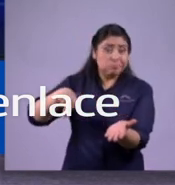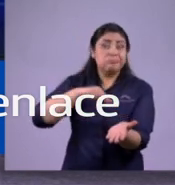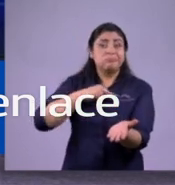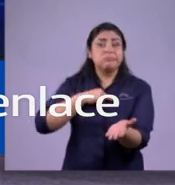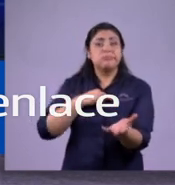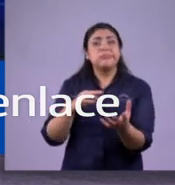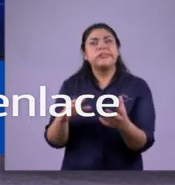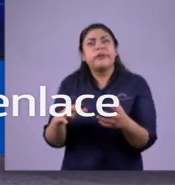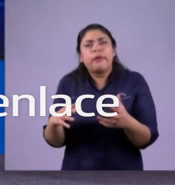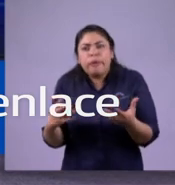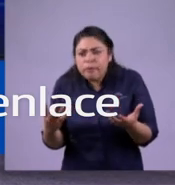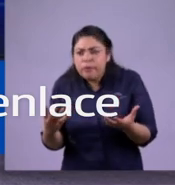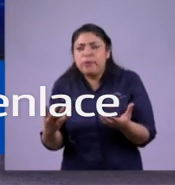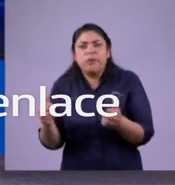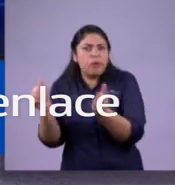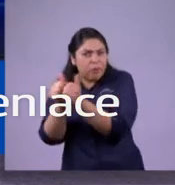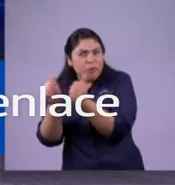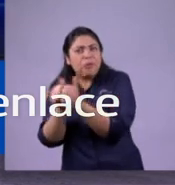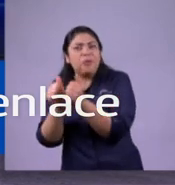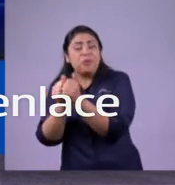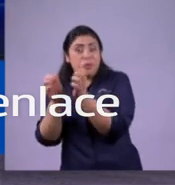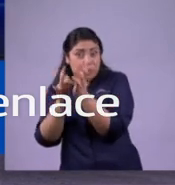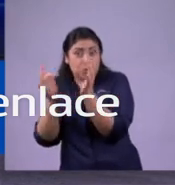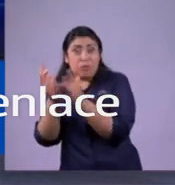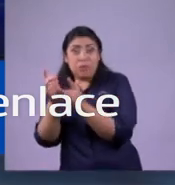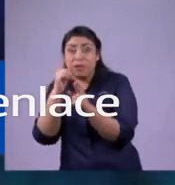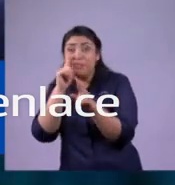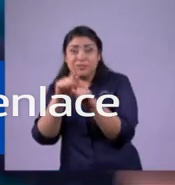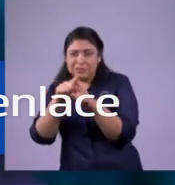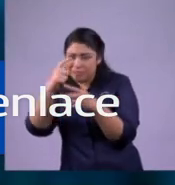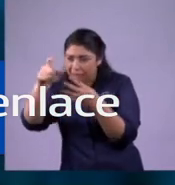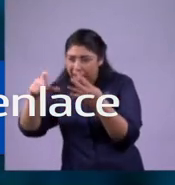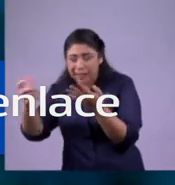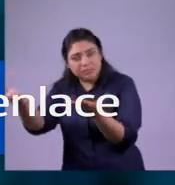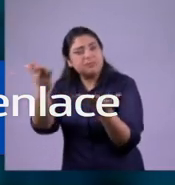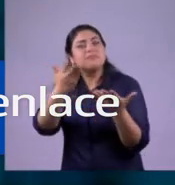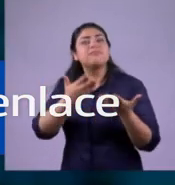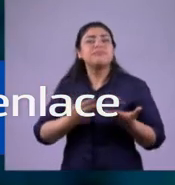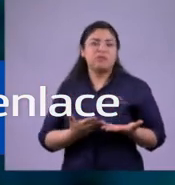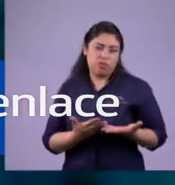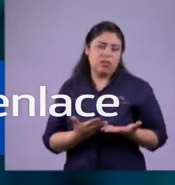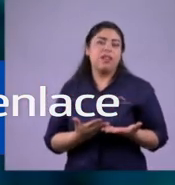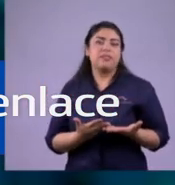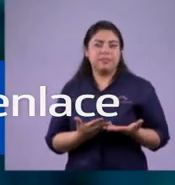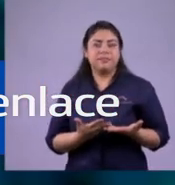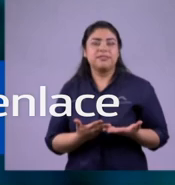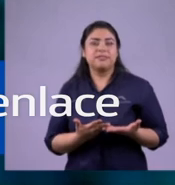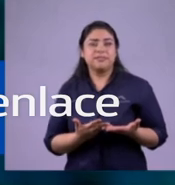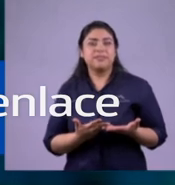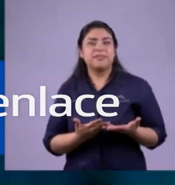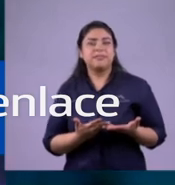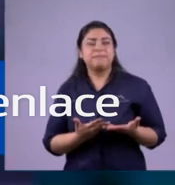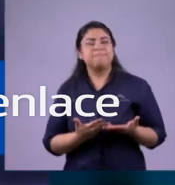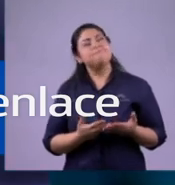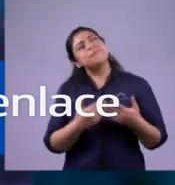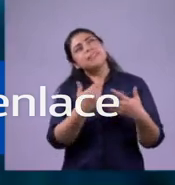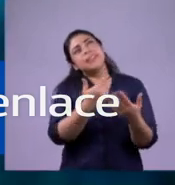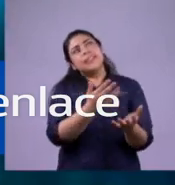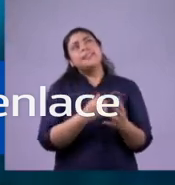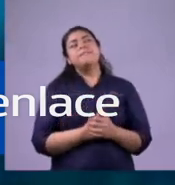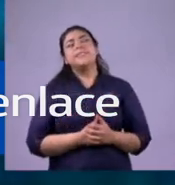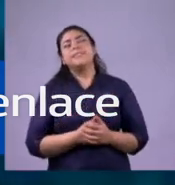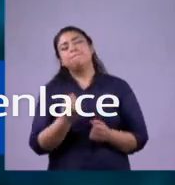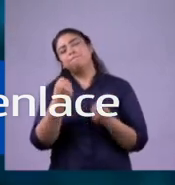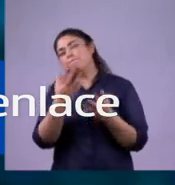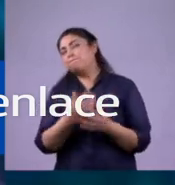no nos dará también con él todas las cosas tenía yo en mi